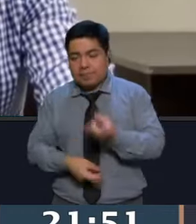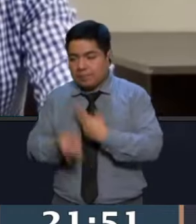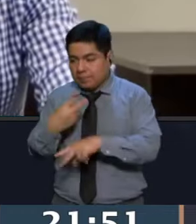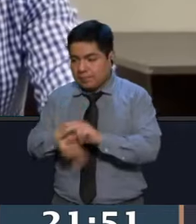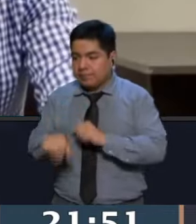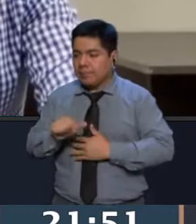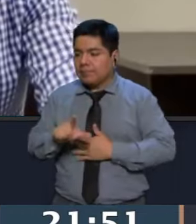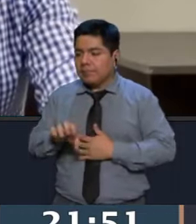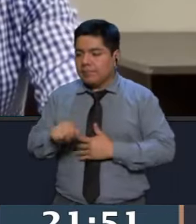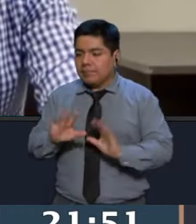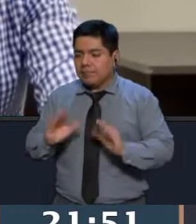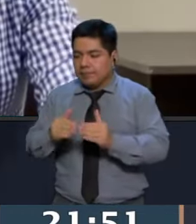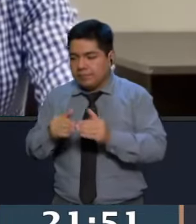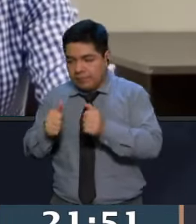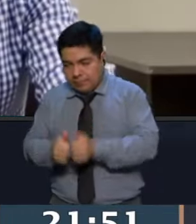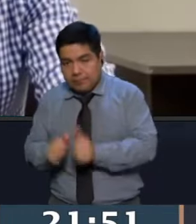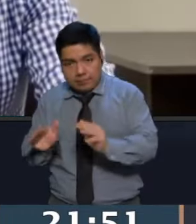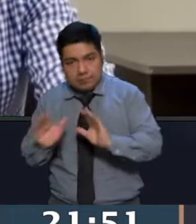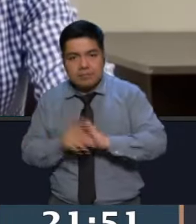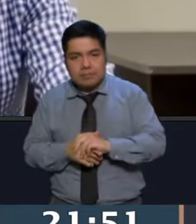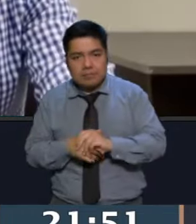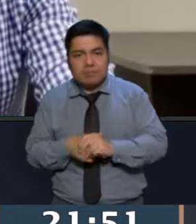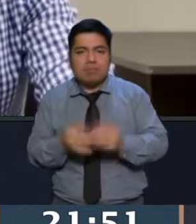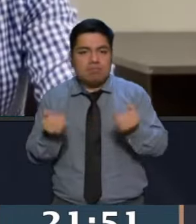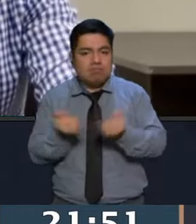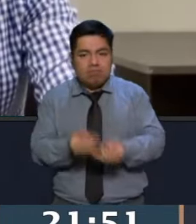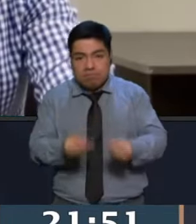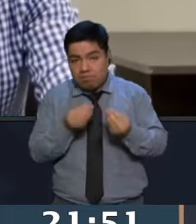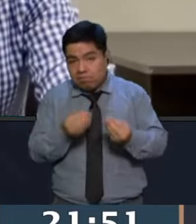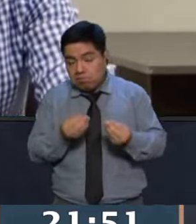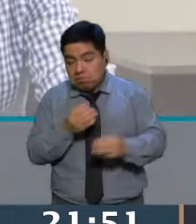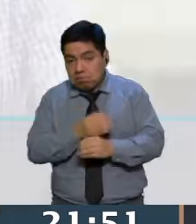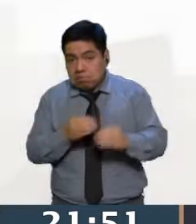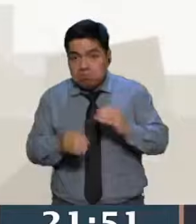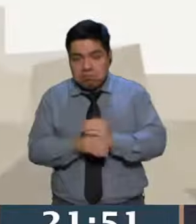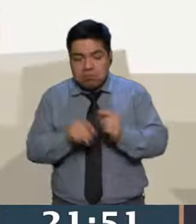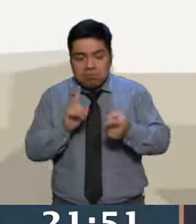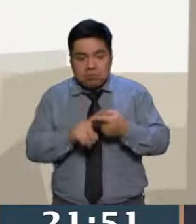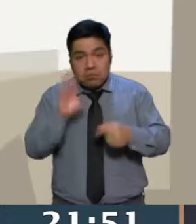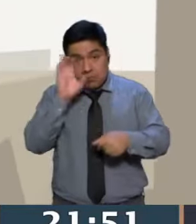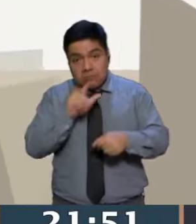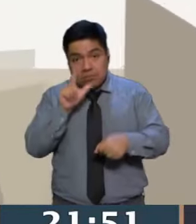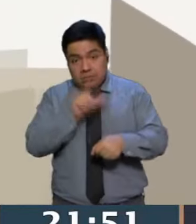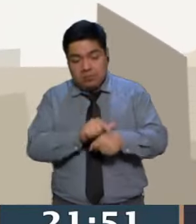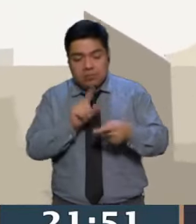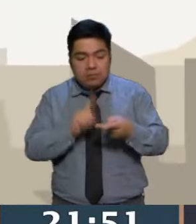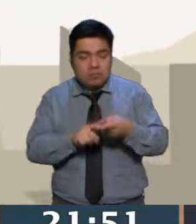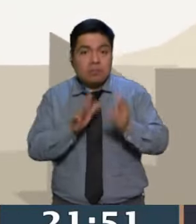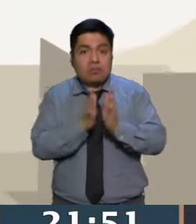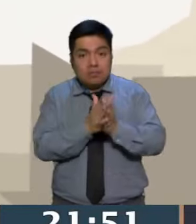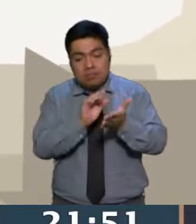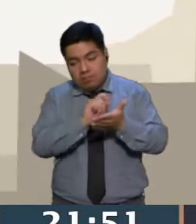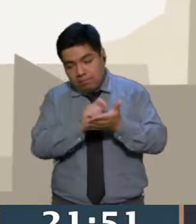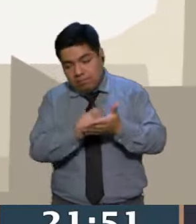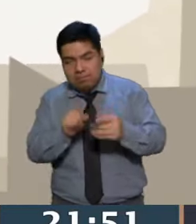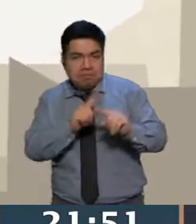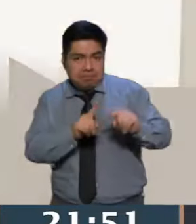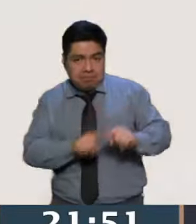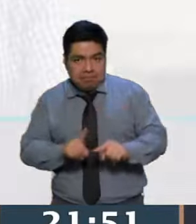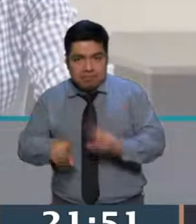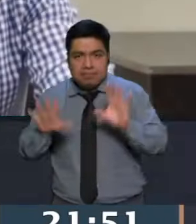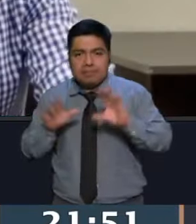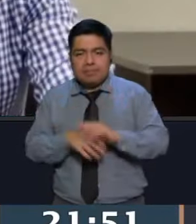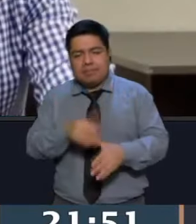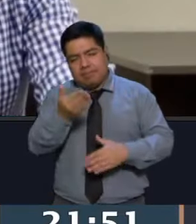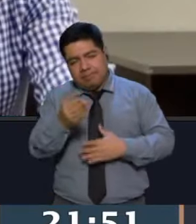llegado a México, los asilados en México, pues también nos han dado mucho que tiene que ver con la cultura, la literatura,